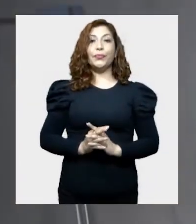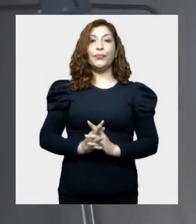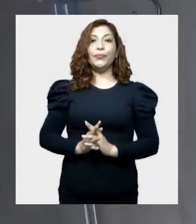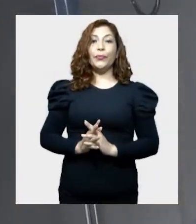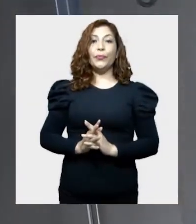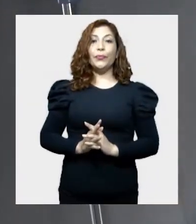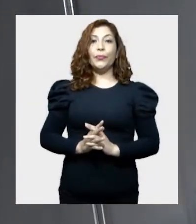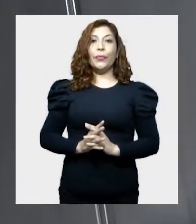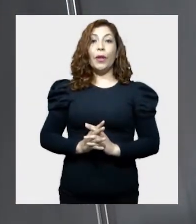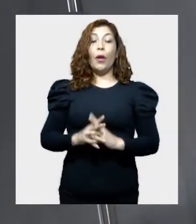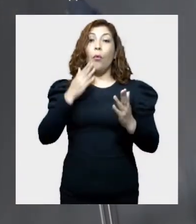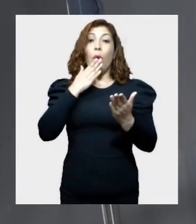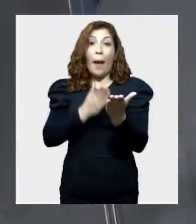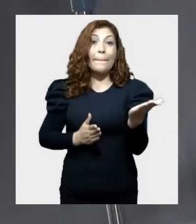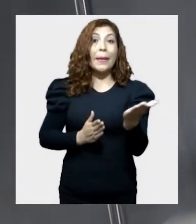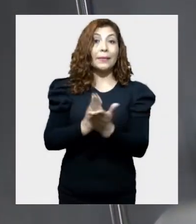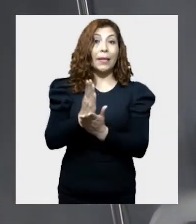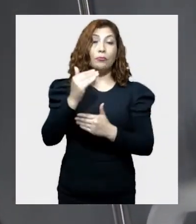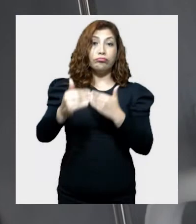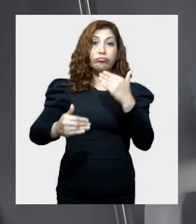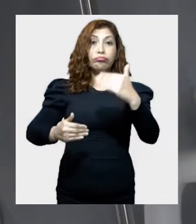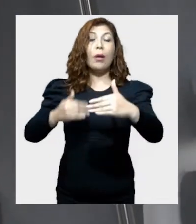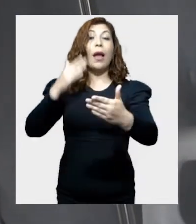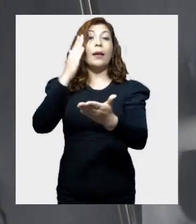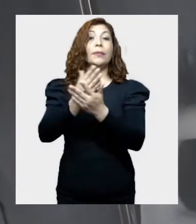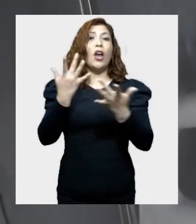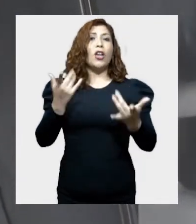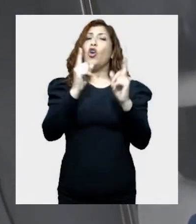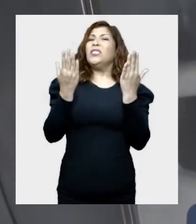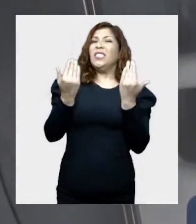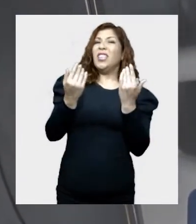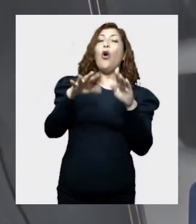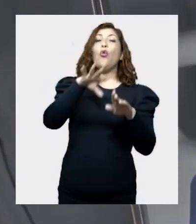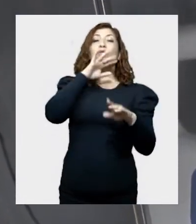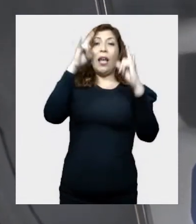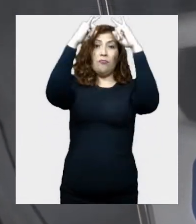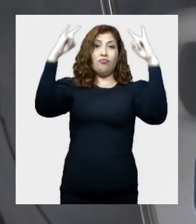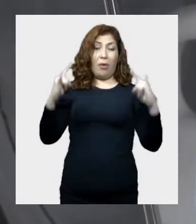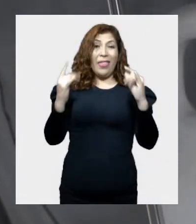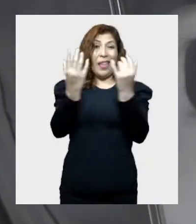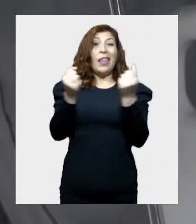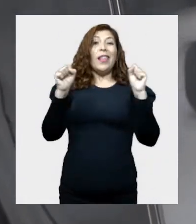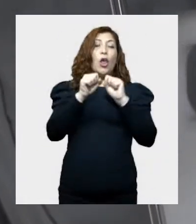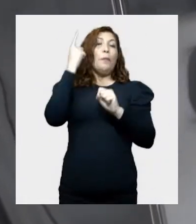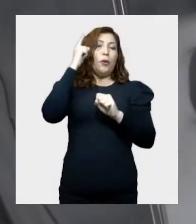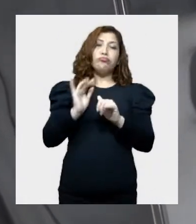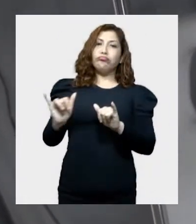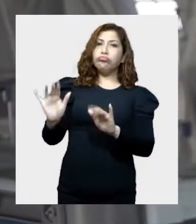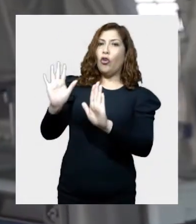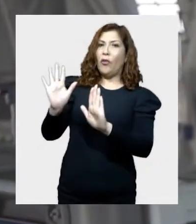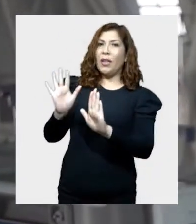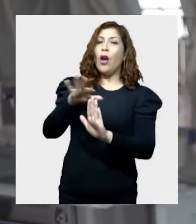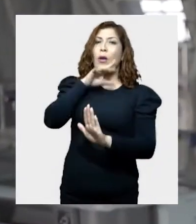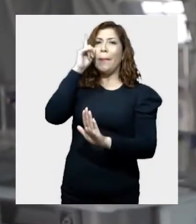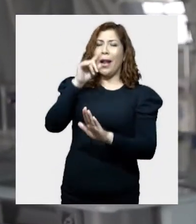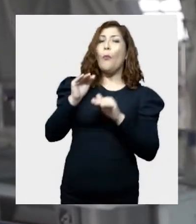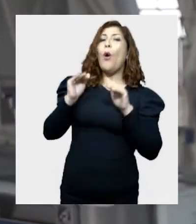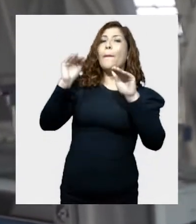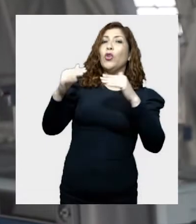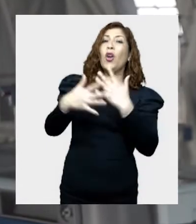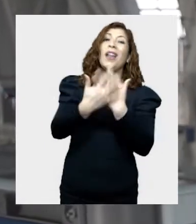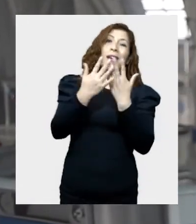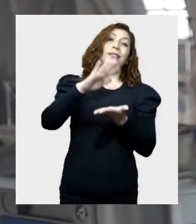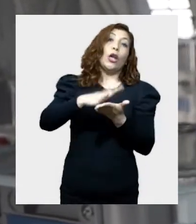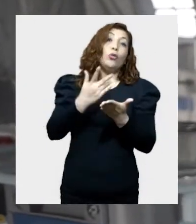Desde su puesta en marcha hasta la actualidad, no ha sido necesario utilizar este recinto, pero sigue disponible como apoyo a la red de salud si